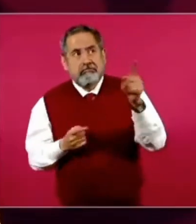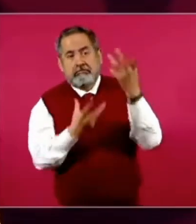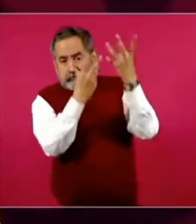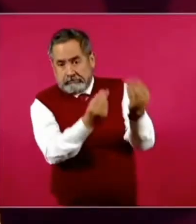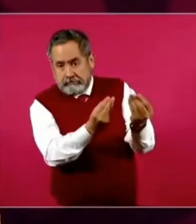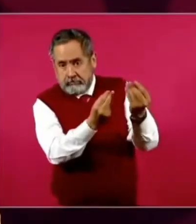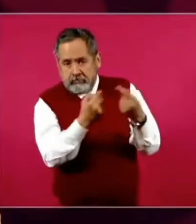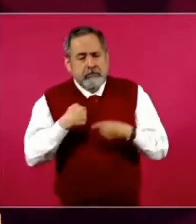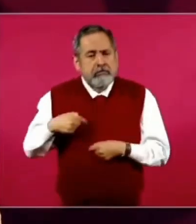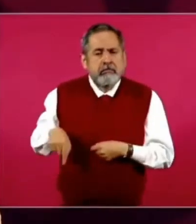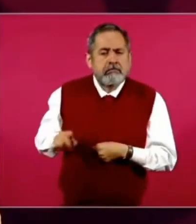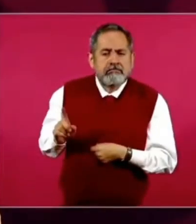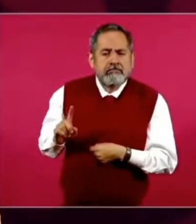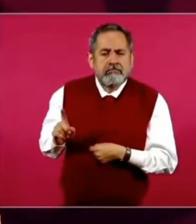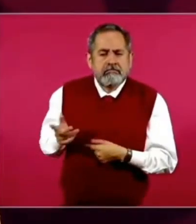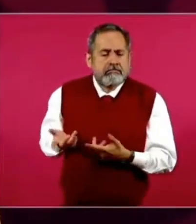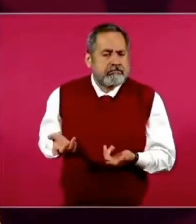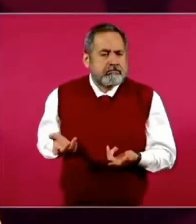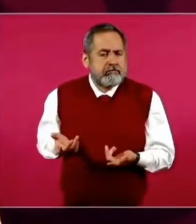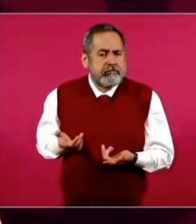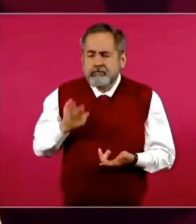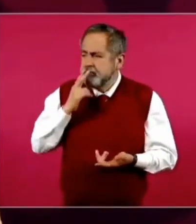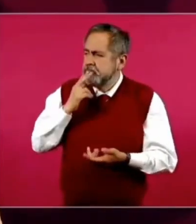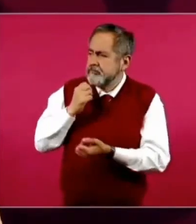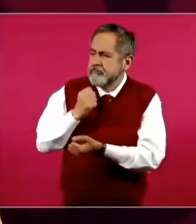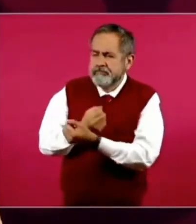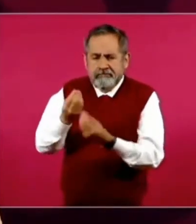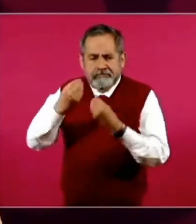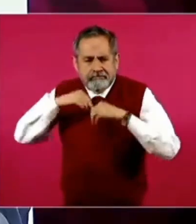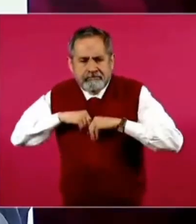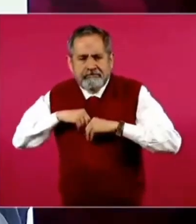por el consumo de fentanilo?